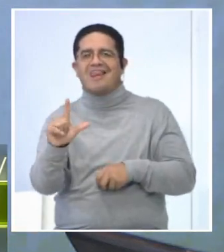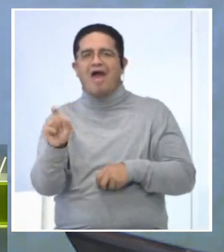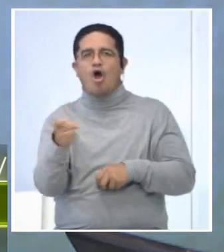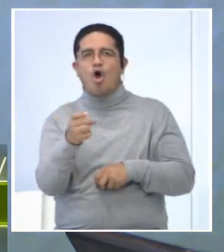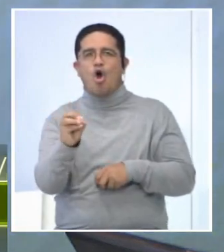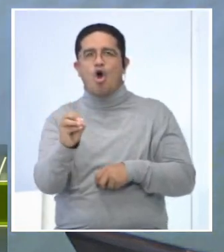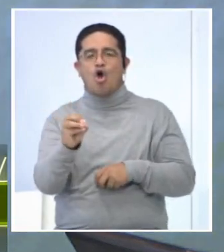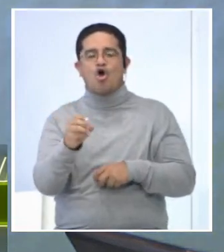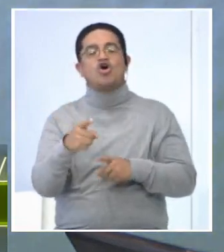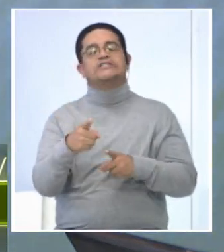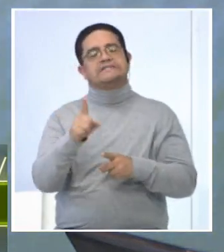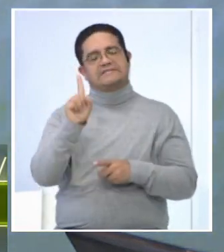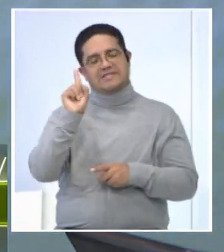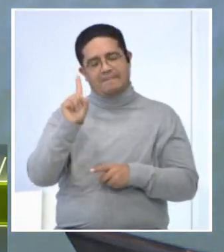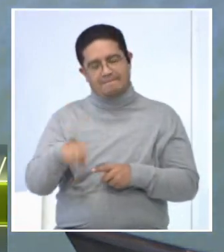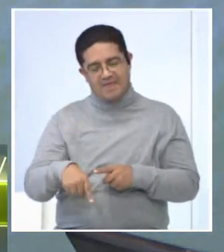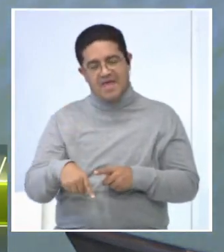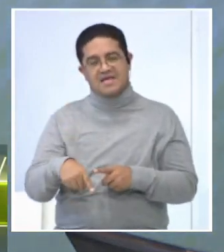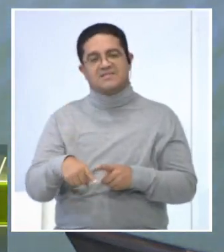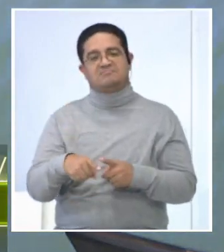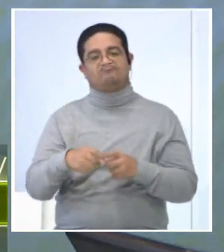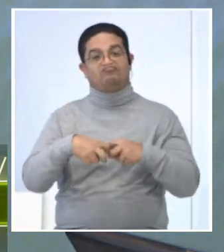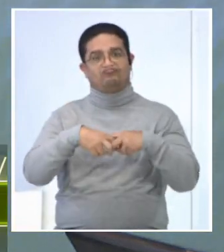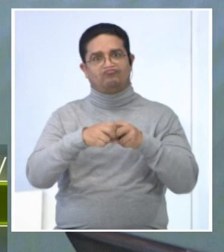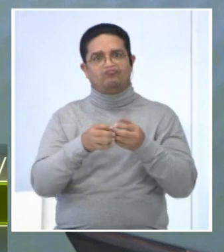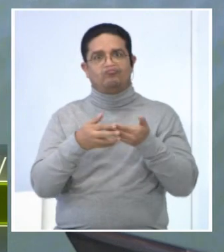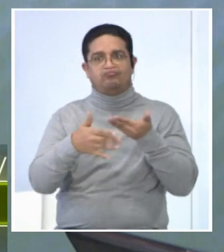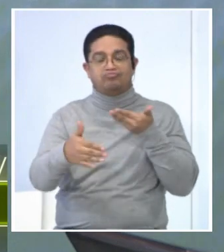que es condicionante para una artrosis